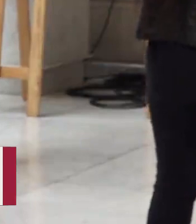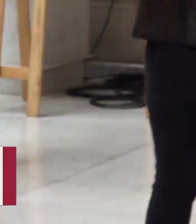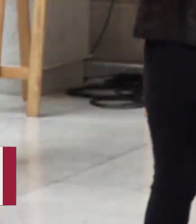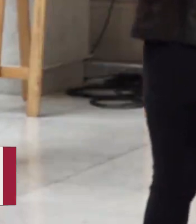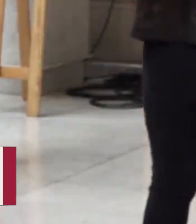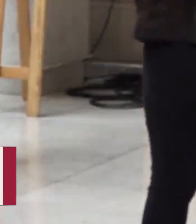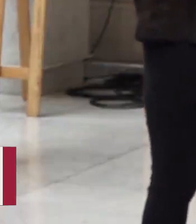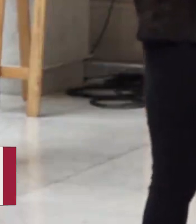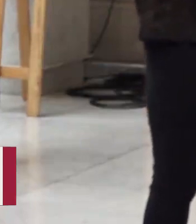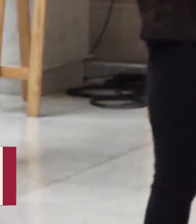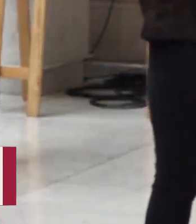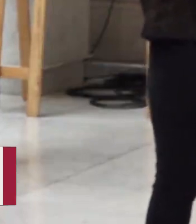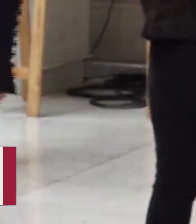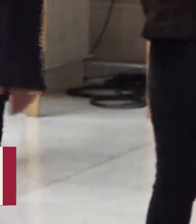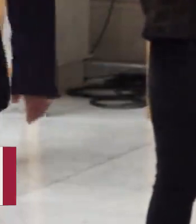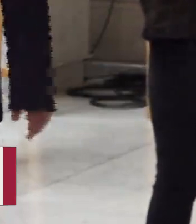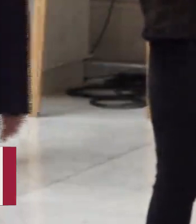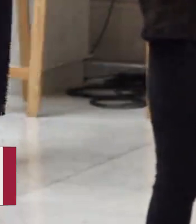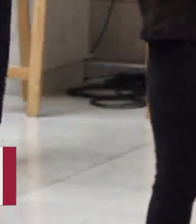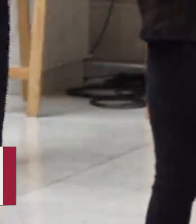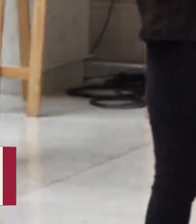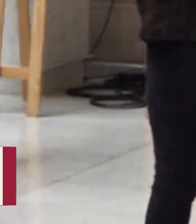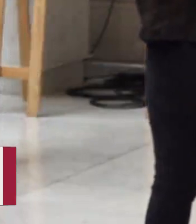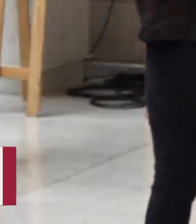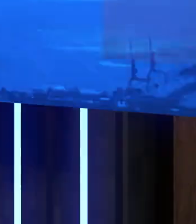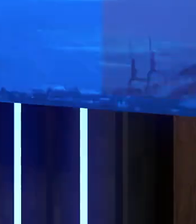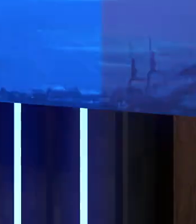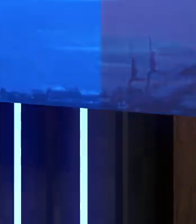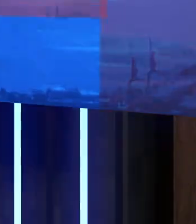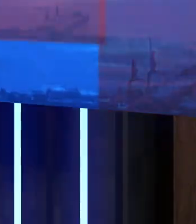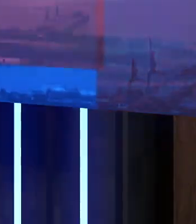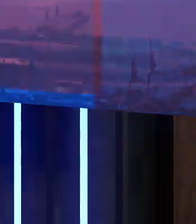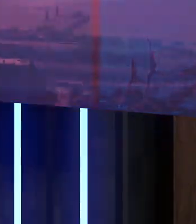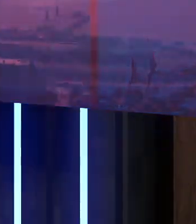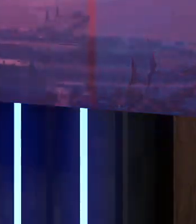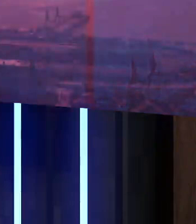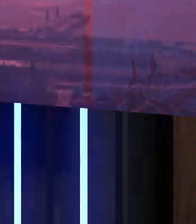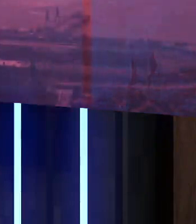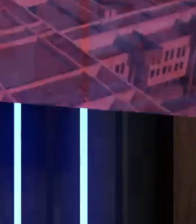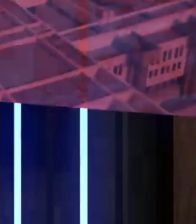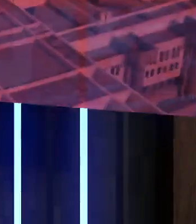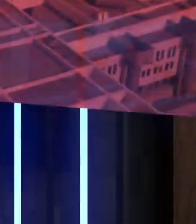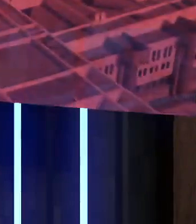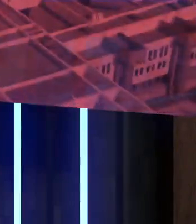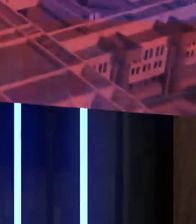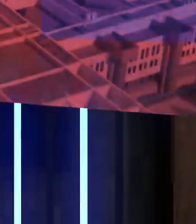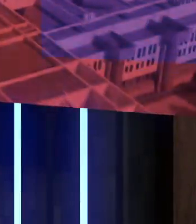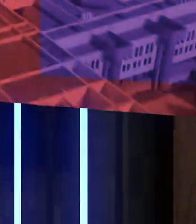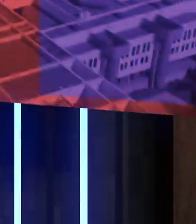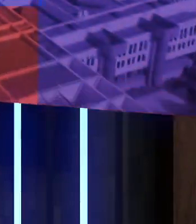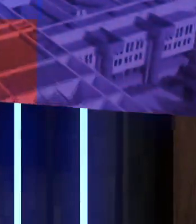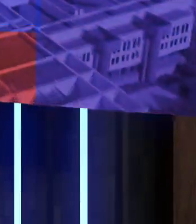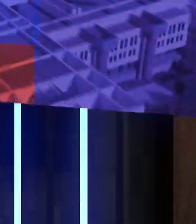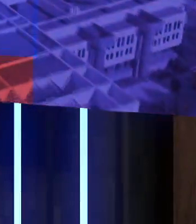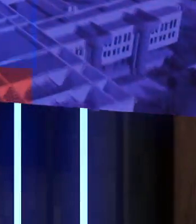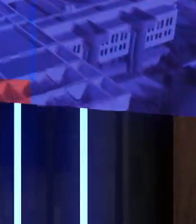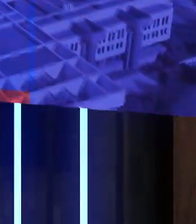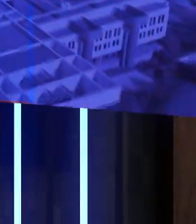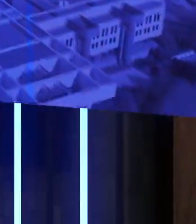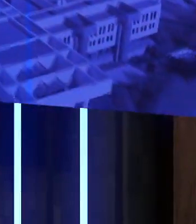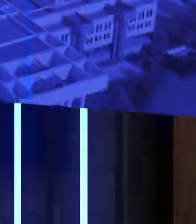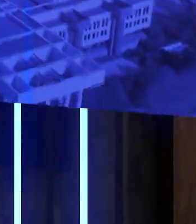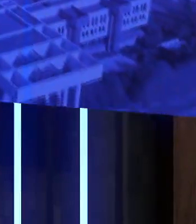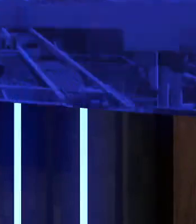aquellas aprehensiones, yo señalaría que este es un paso. A más tardar el 31 de marzo de cada año, la